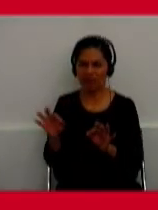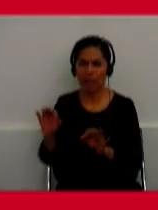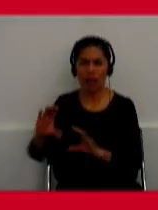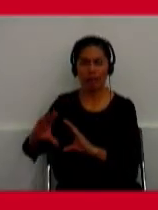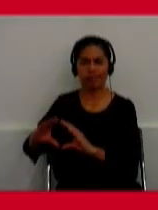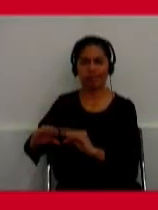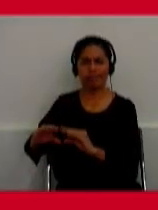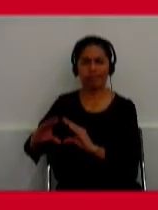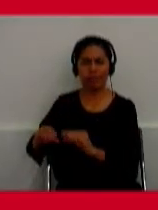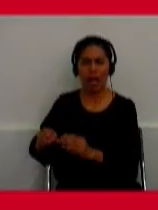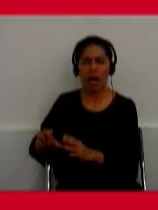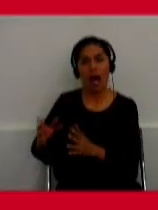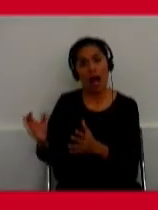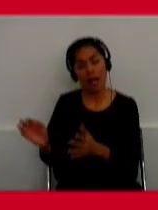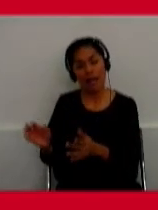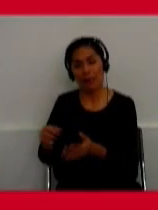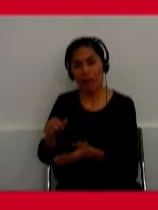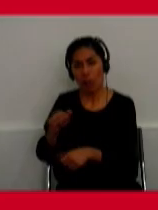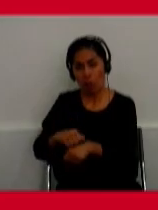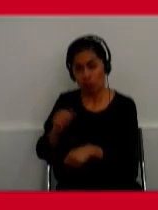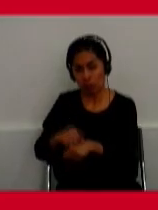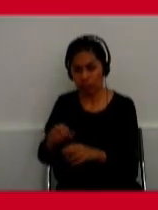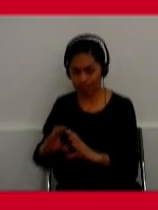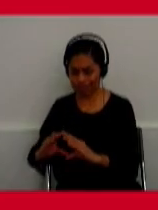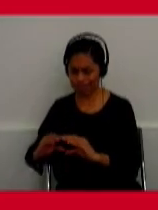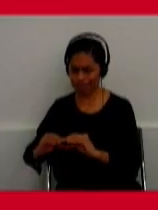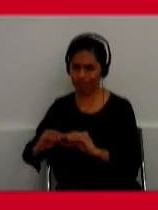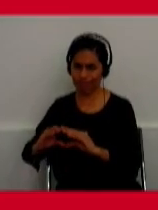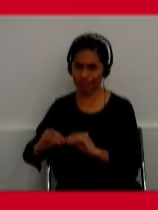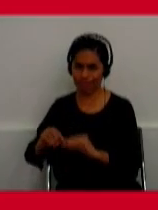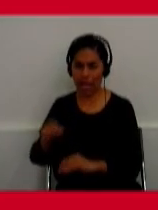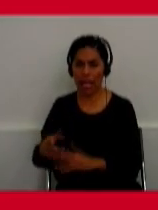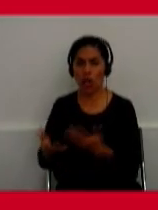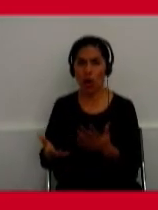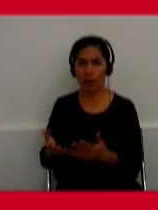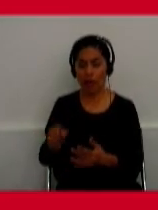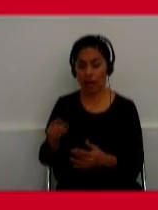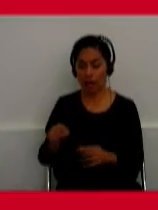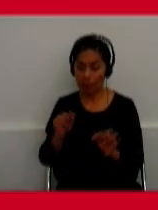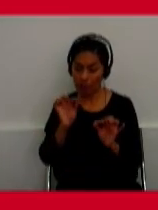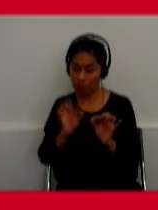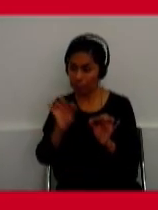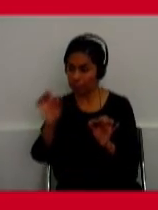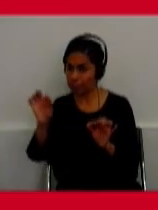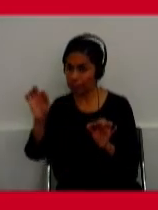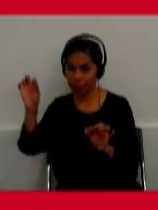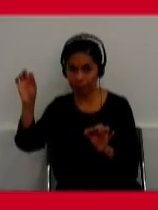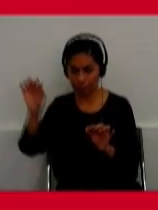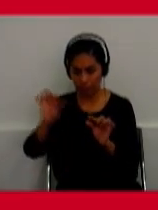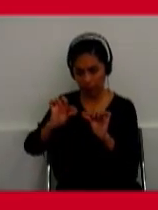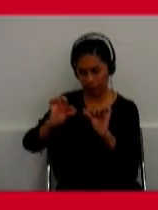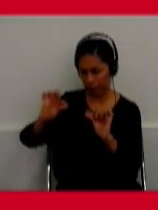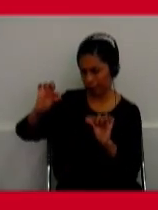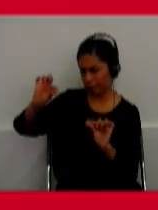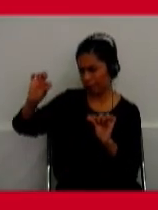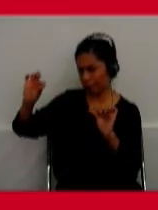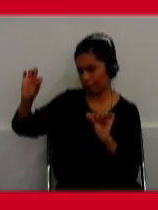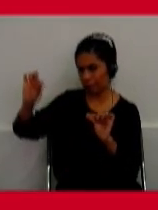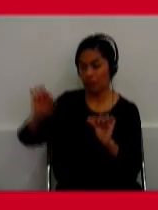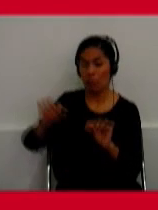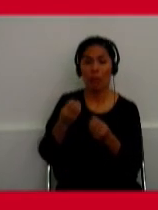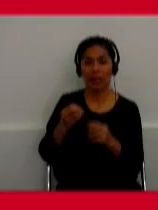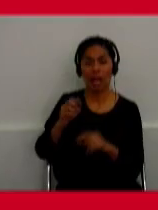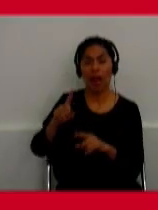queremos alcanzar y en la columna X el área unitaria. Tenemos algunos puntos extrapolados, básicamente porque en